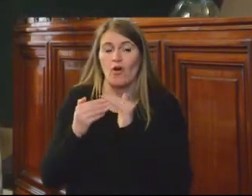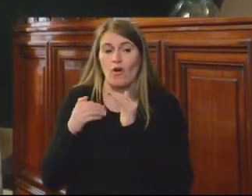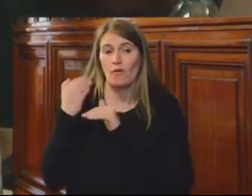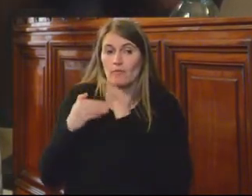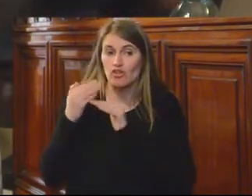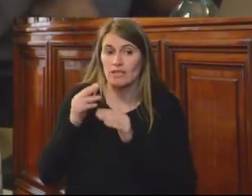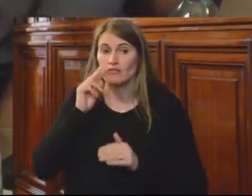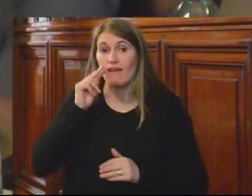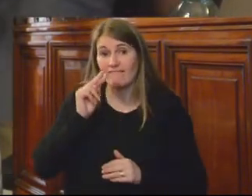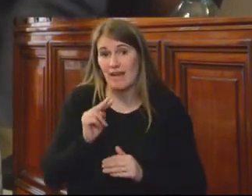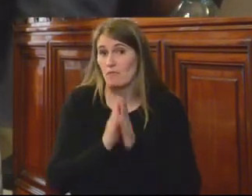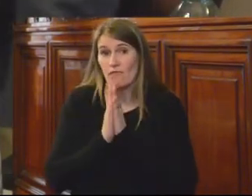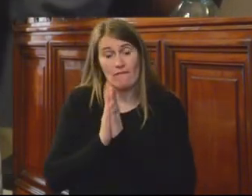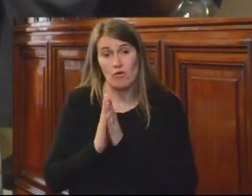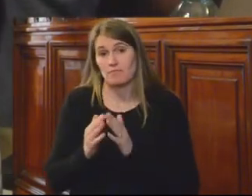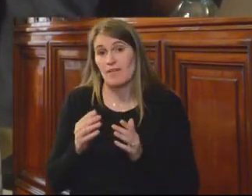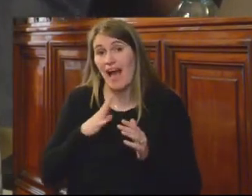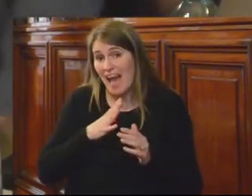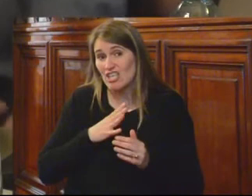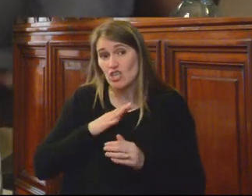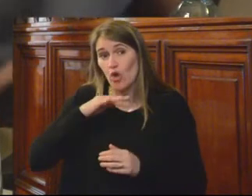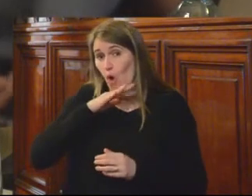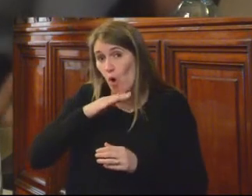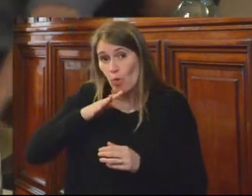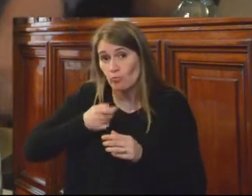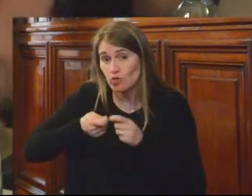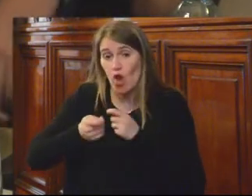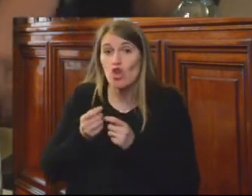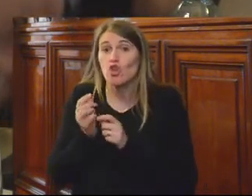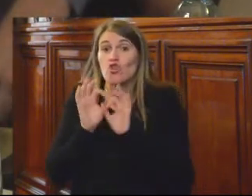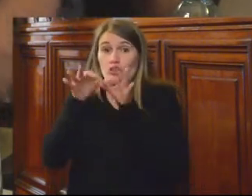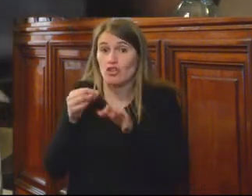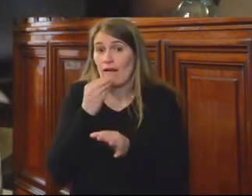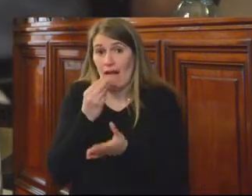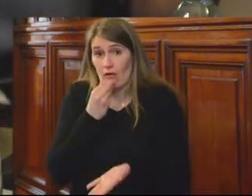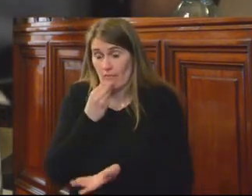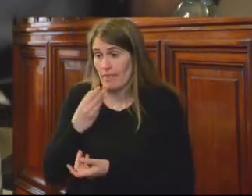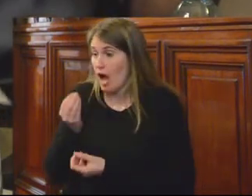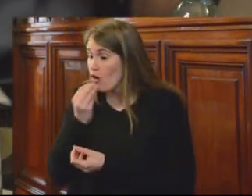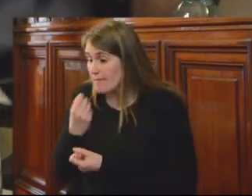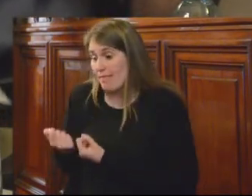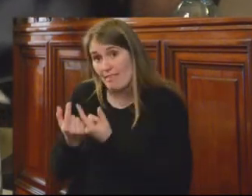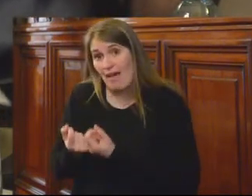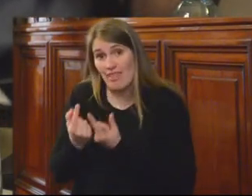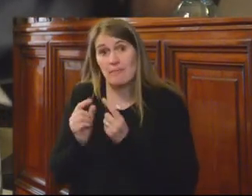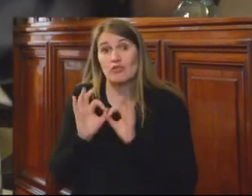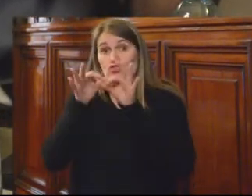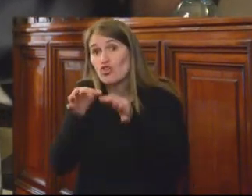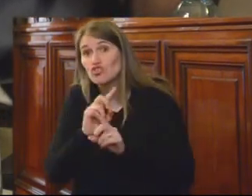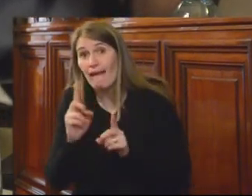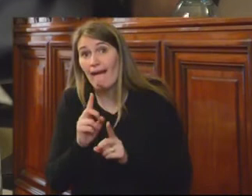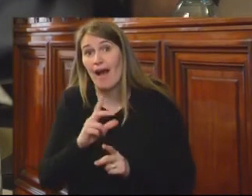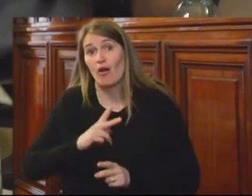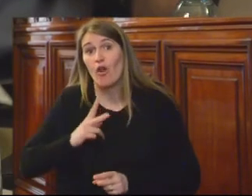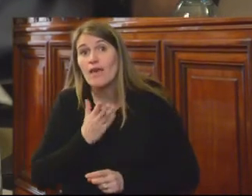a que efectivamente hay corrupción, o sea, no está llegando la comida a una cantidad de colegios que se tienen que llegar. Y me parece